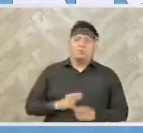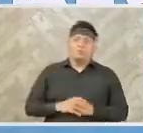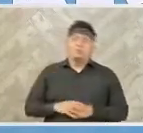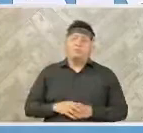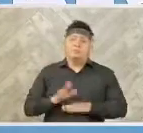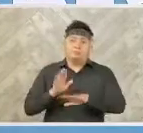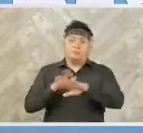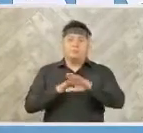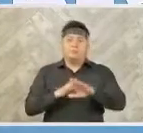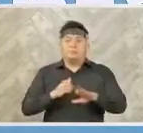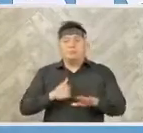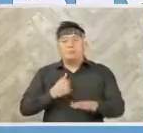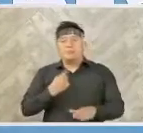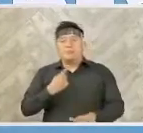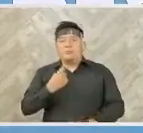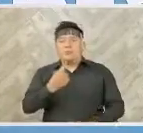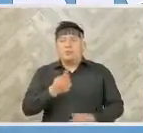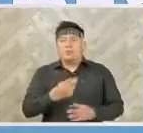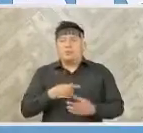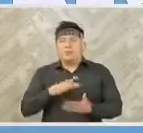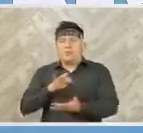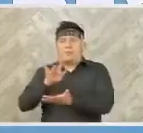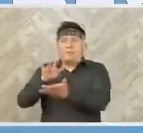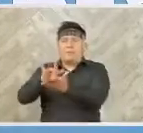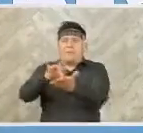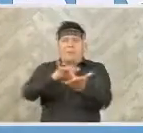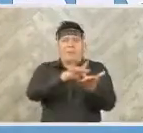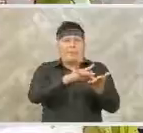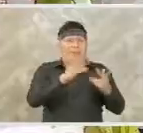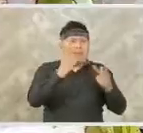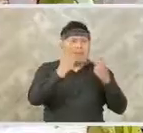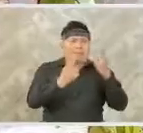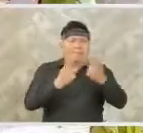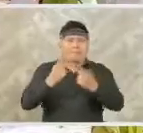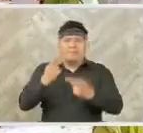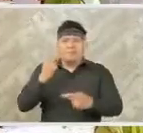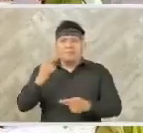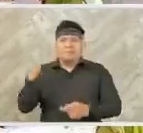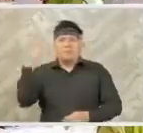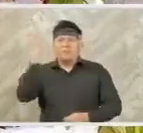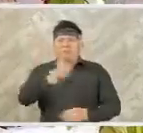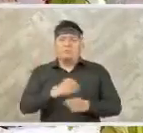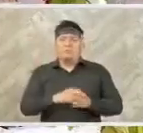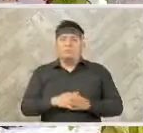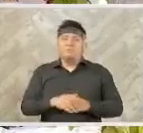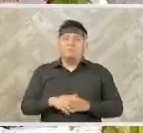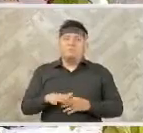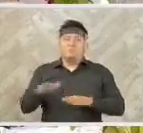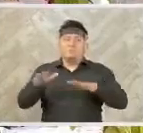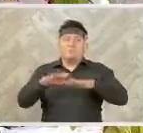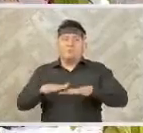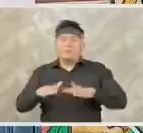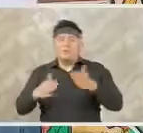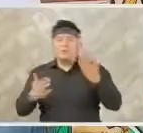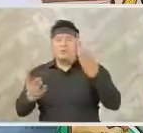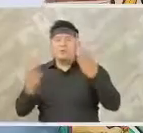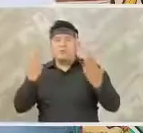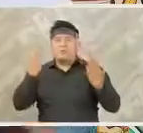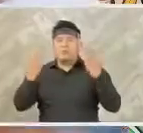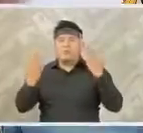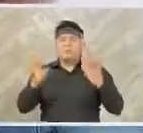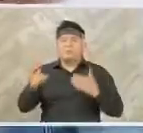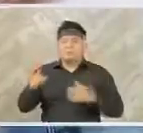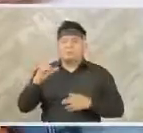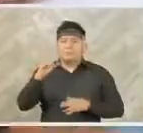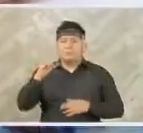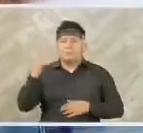para comentar, en las visitas constantes que se hacían, nos dimos cuenta de la belleza que es ir al sector rural cucuteño, y creemos